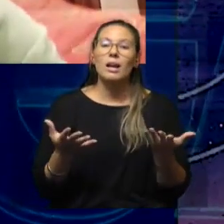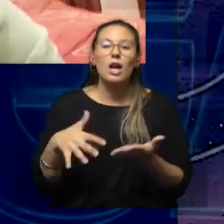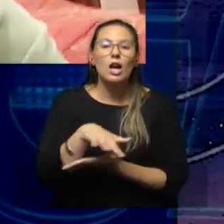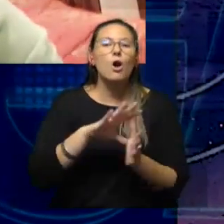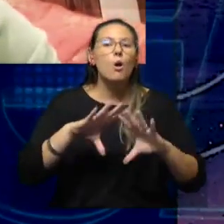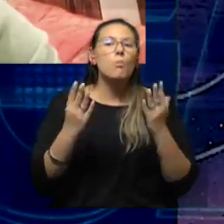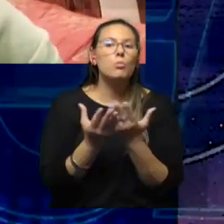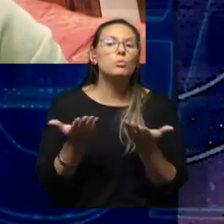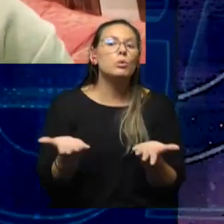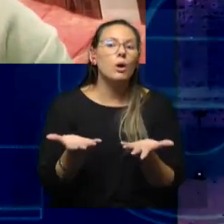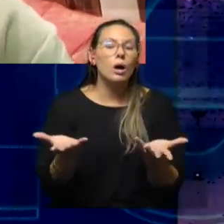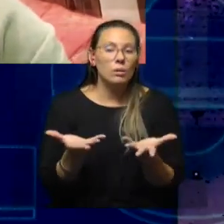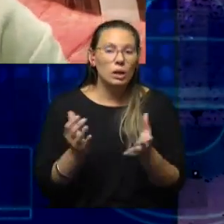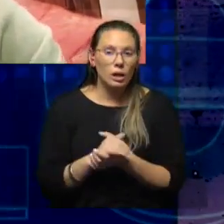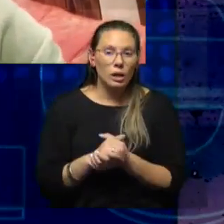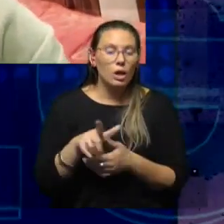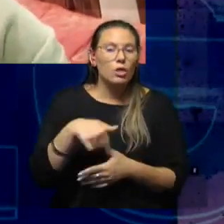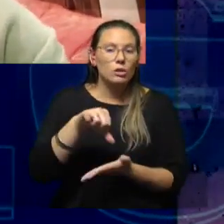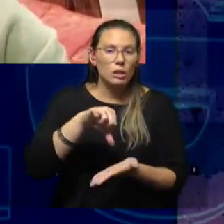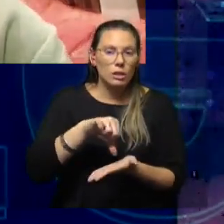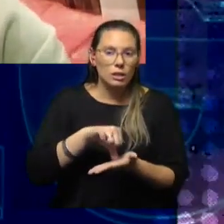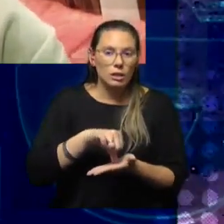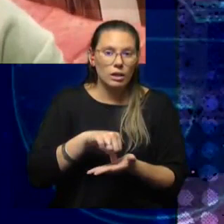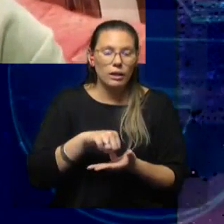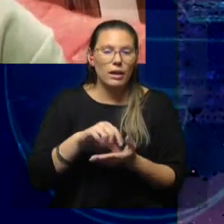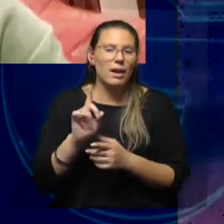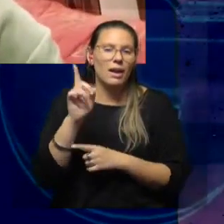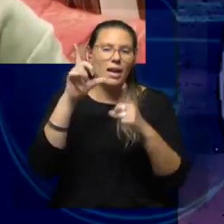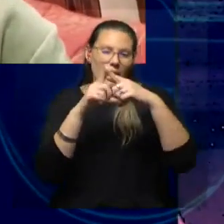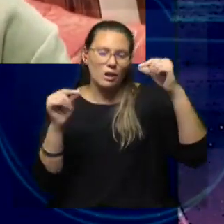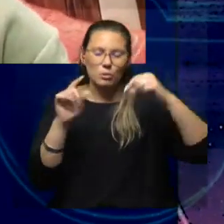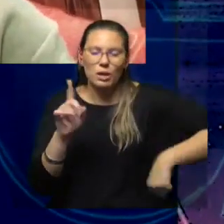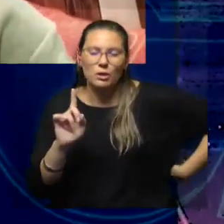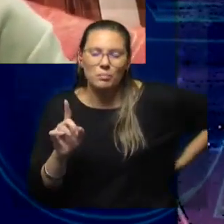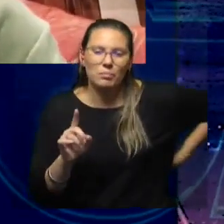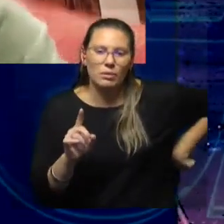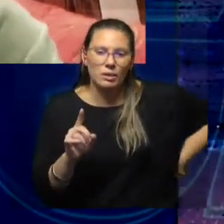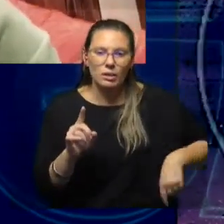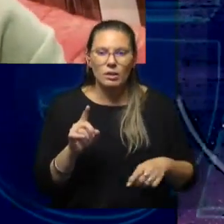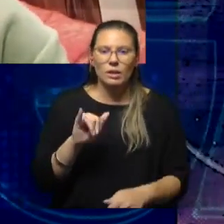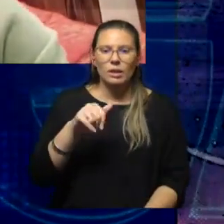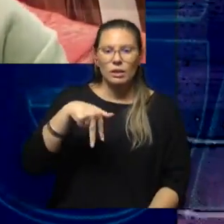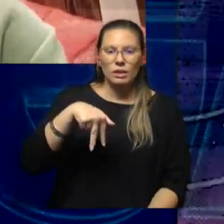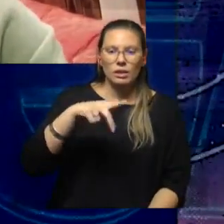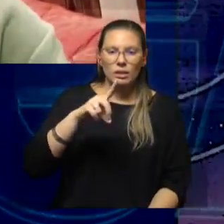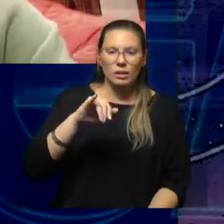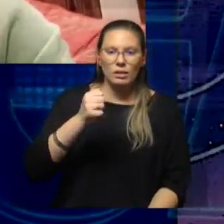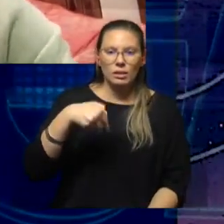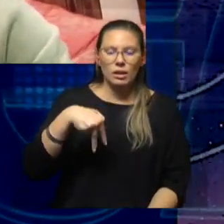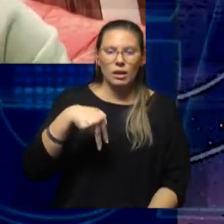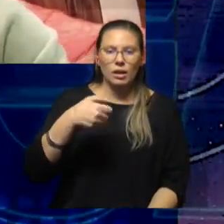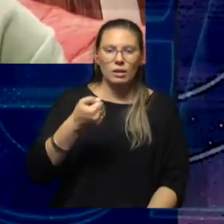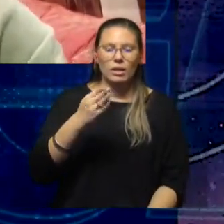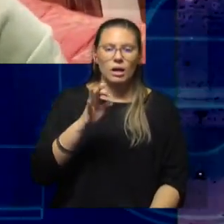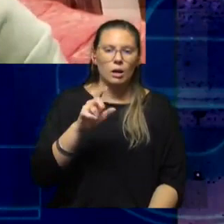del mundo estás, Trevor? Estoy en la luna, como siempre. No, en Indianápolis. Hace 14 años que vivo